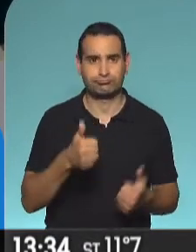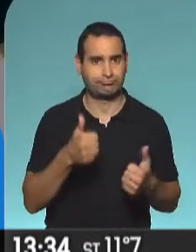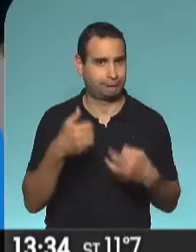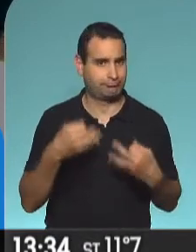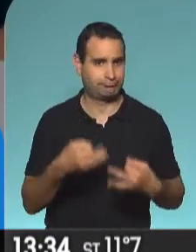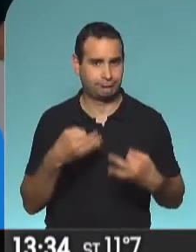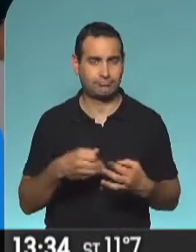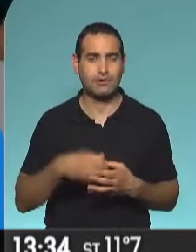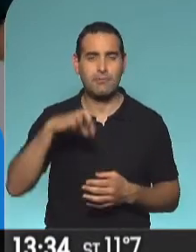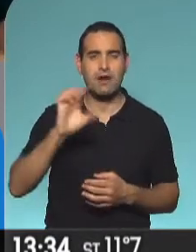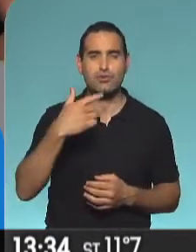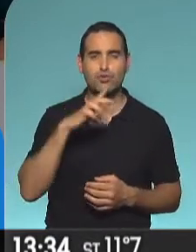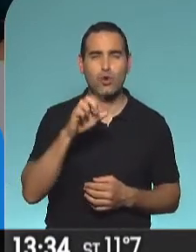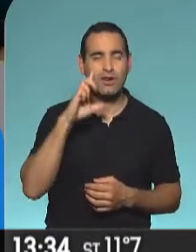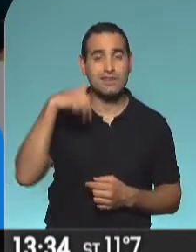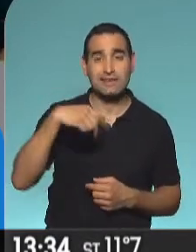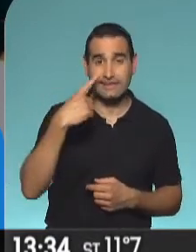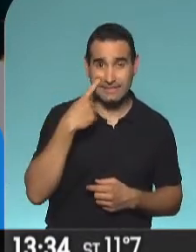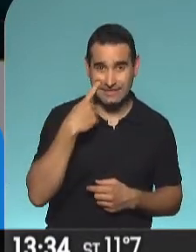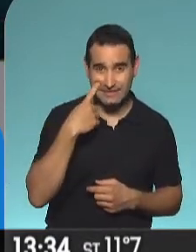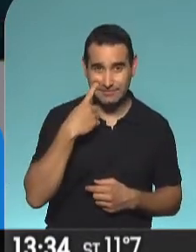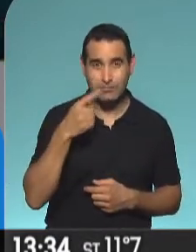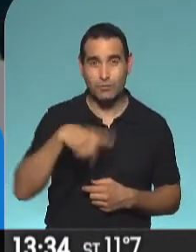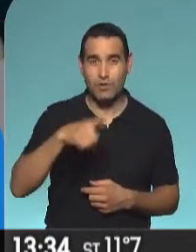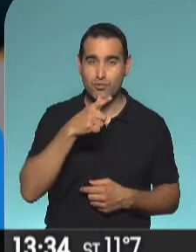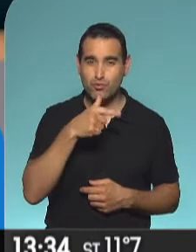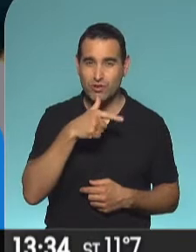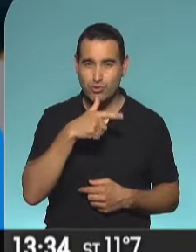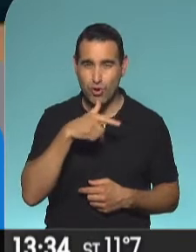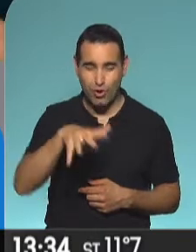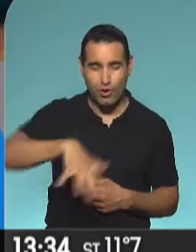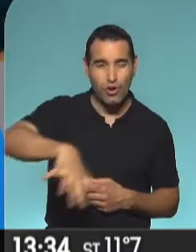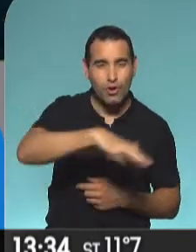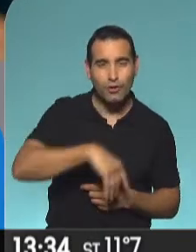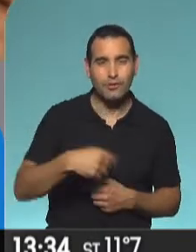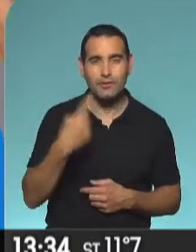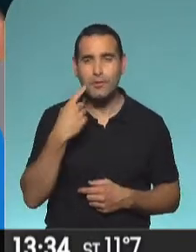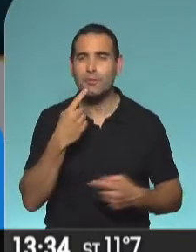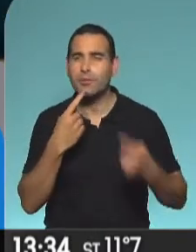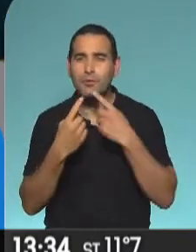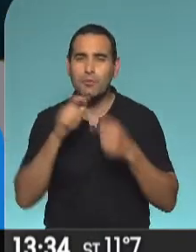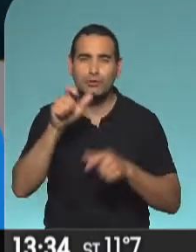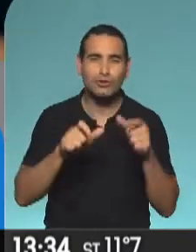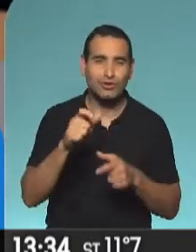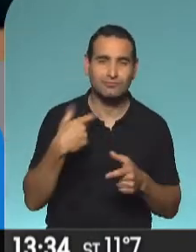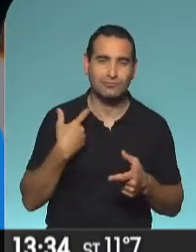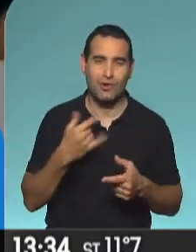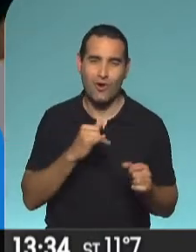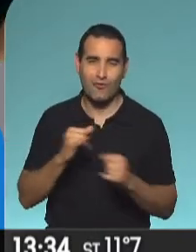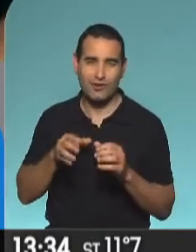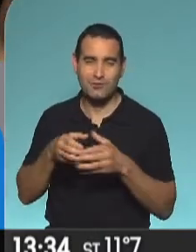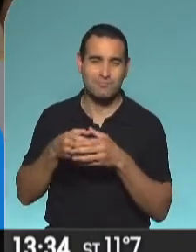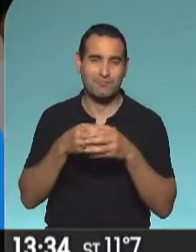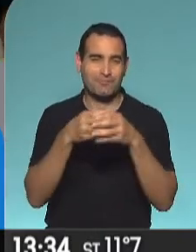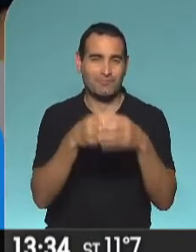un Pasolini suelto en Ituzaingó, en las calles de Ituzaingó, buscando, haciendo un casting con sus muchachos, todo lo que tiene que